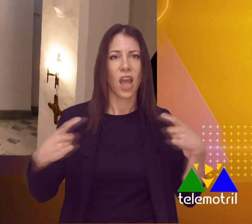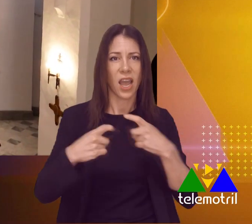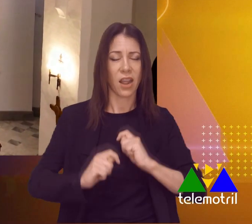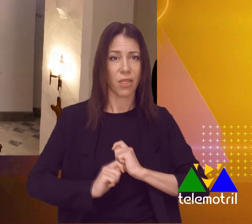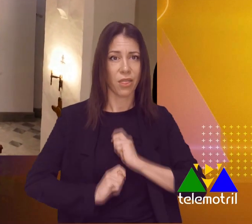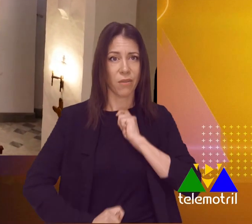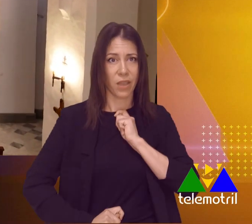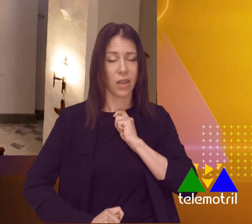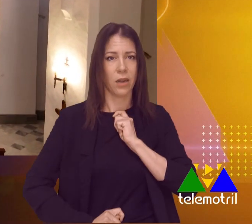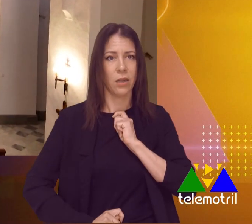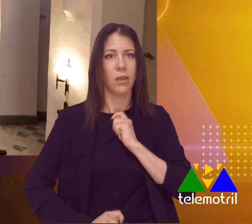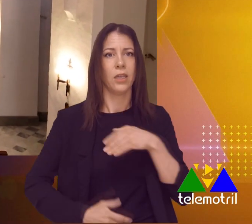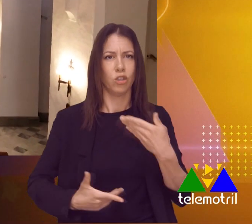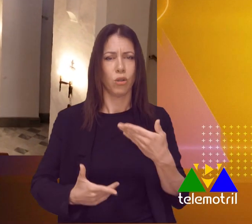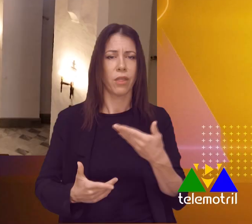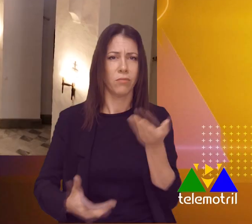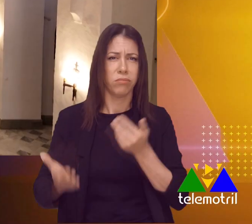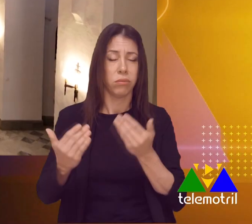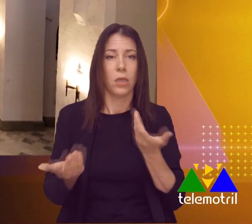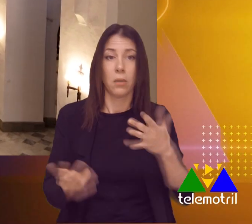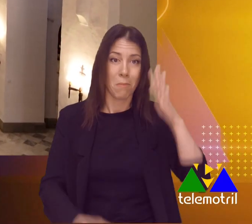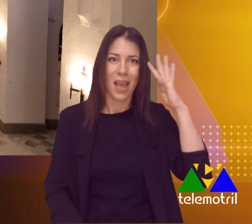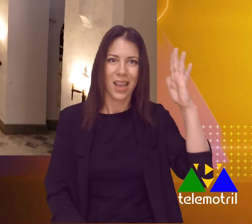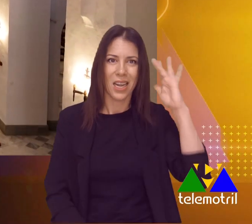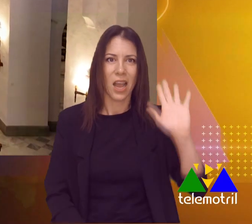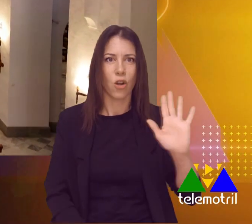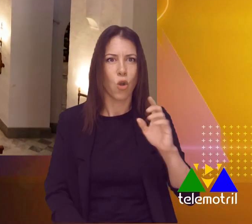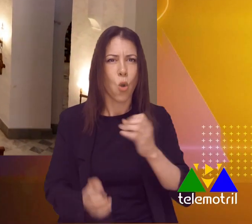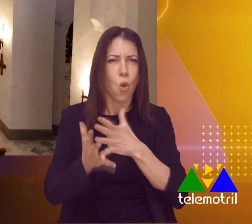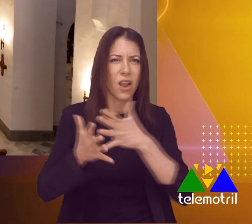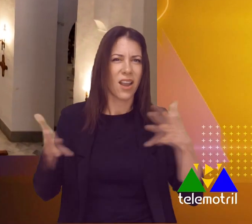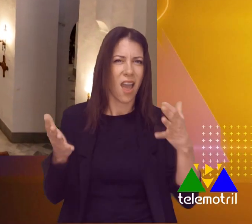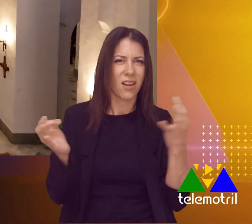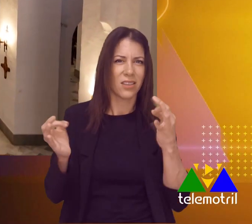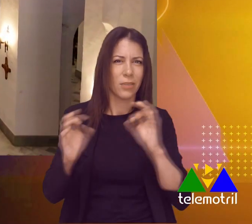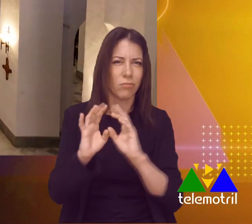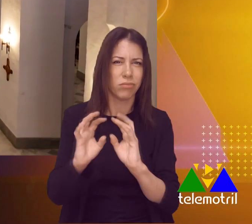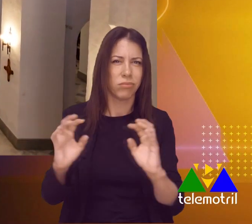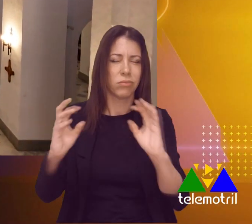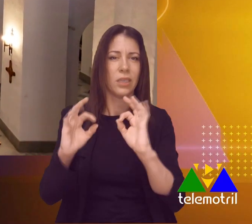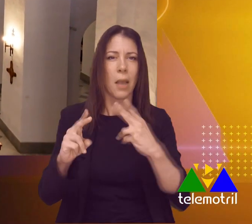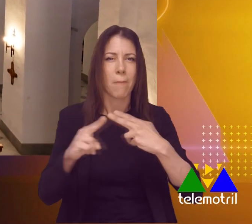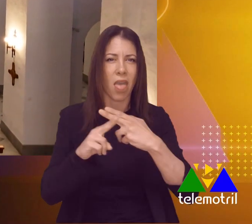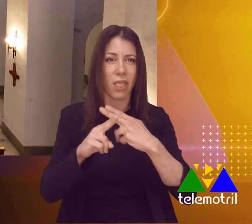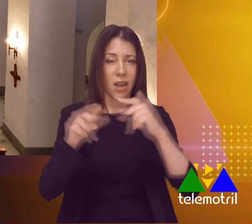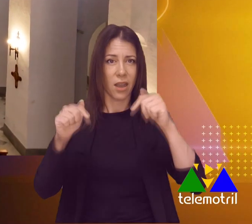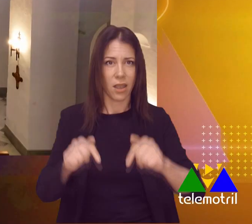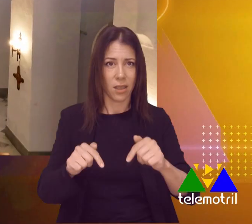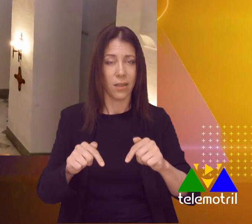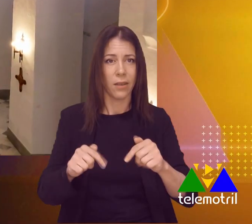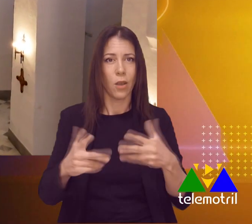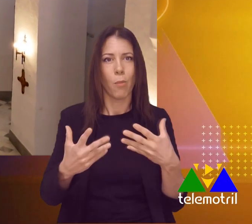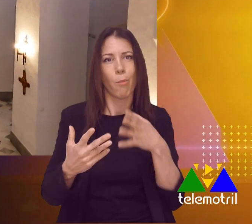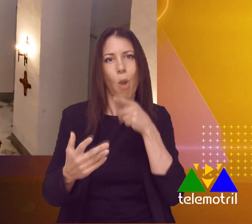acontecimiento de la Guerra Civil, fue desmontado y quemado, y nos podemos imaginar un gran retablo de madera aquí, ¿no? Claro. Con